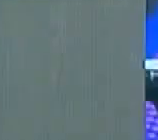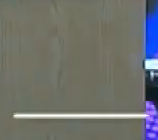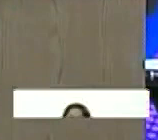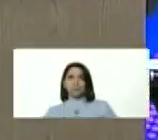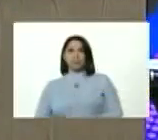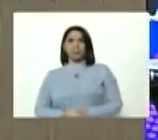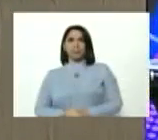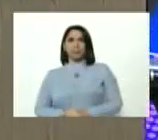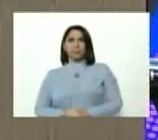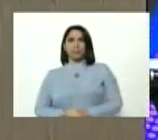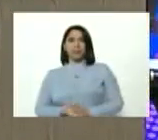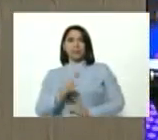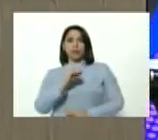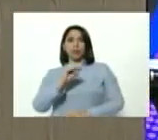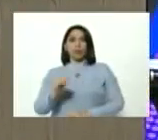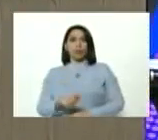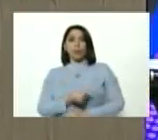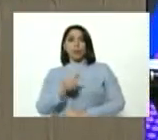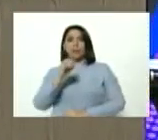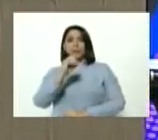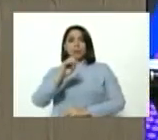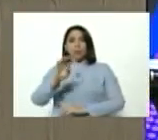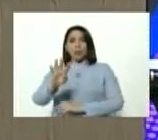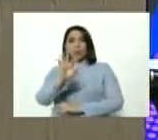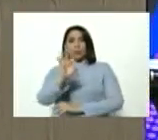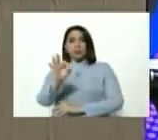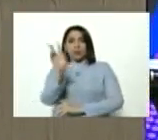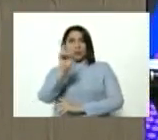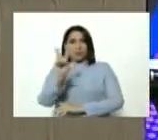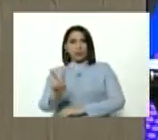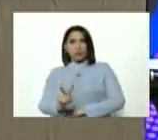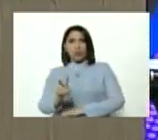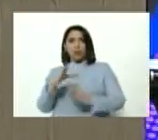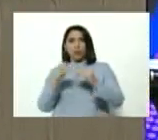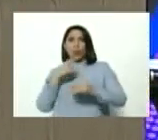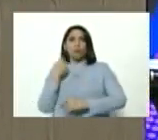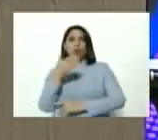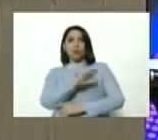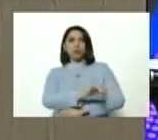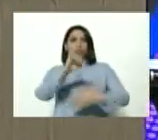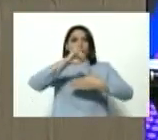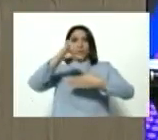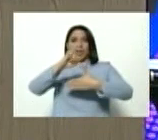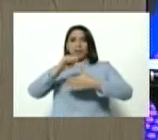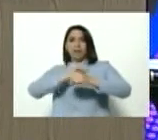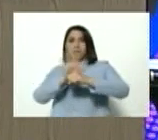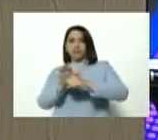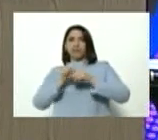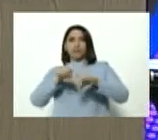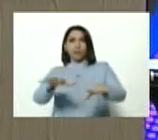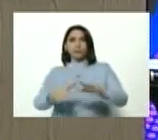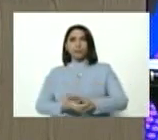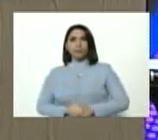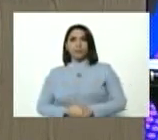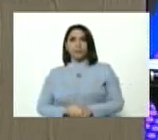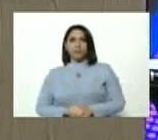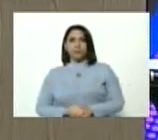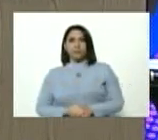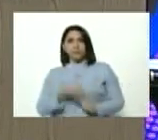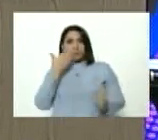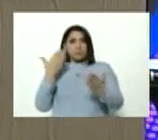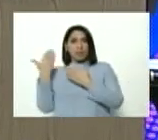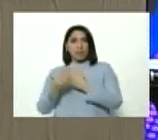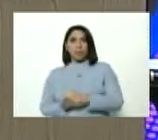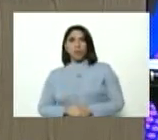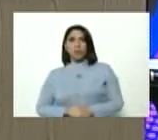0,04% de todos los fallecidos en Sudamérica por COVID-19. Si vemos casos